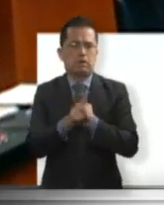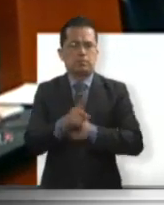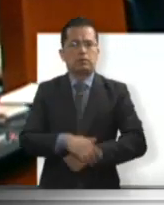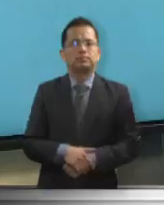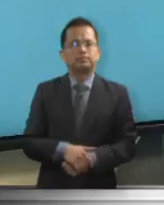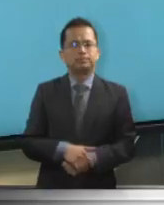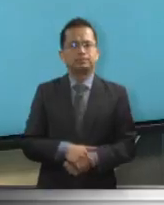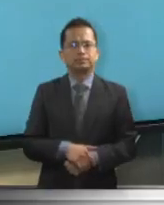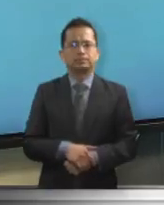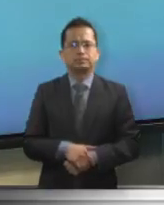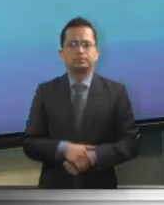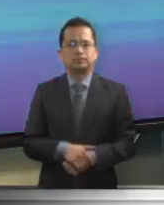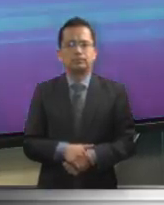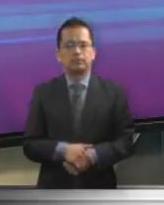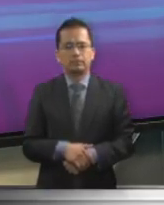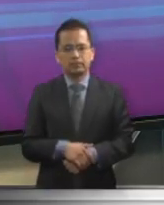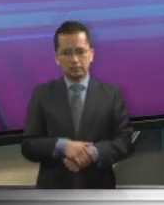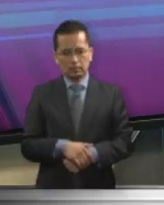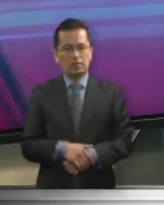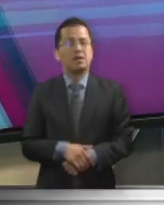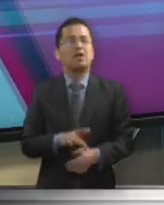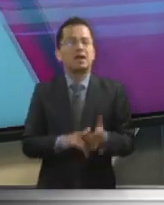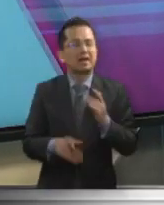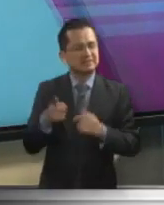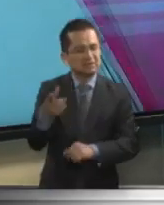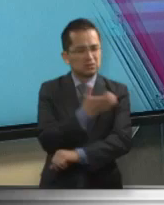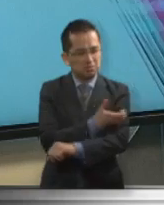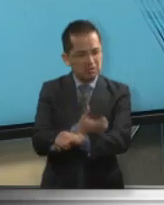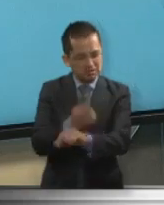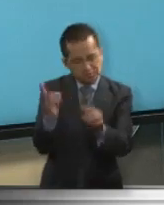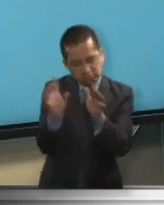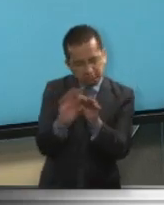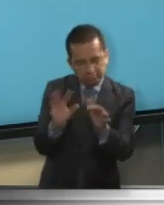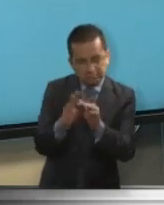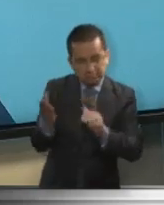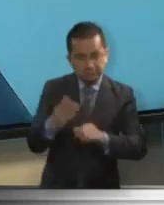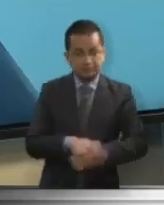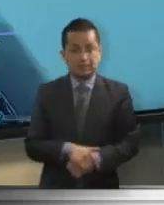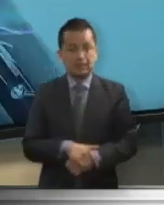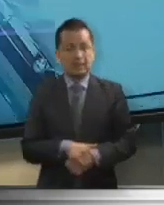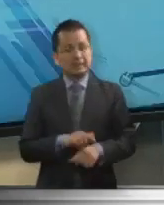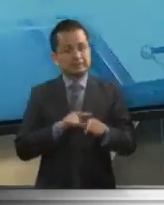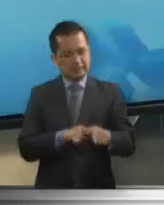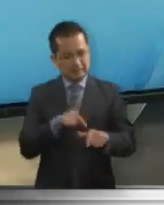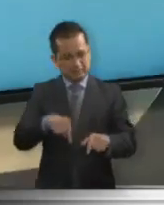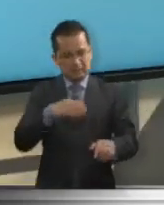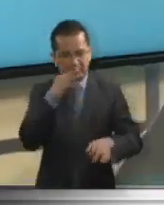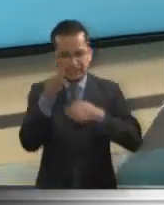Guerrero. Gracias a mi compañero Juan Pablo Guerrero por su reporte. Continuamos con más Noticias Senado.